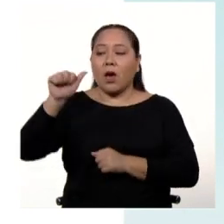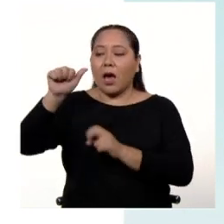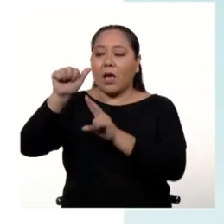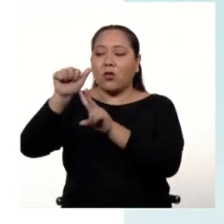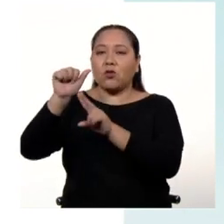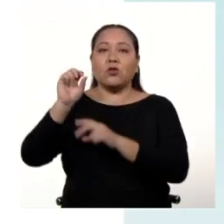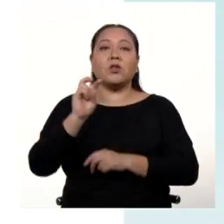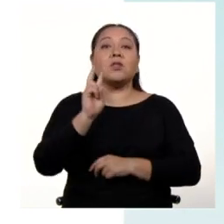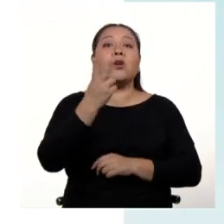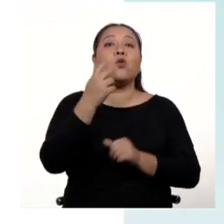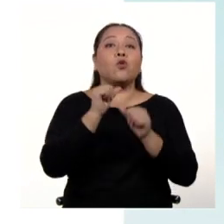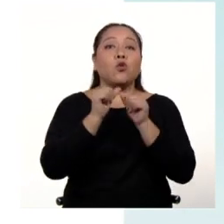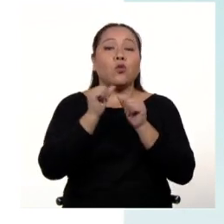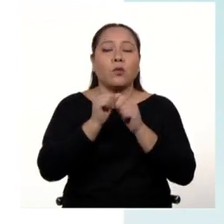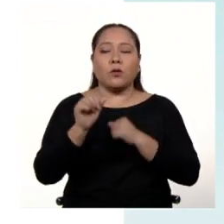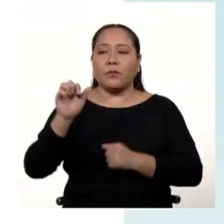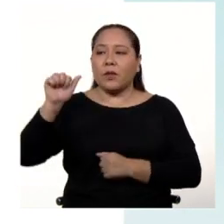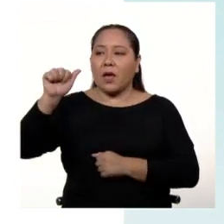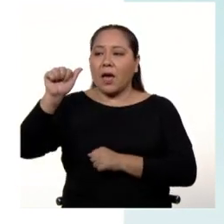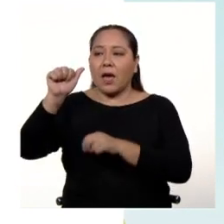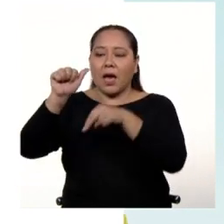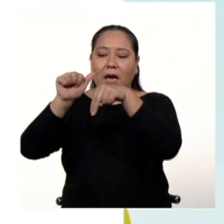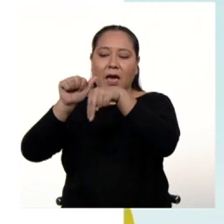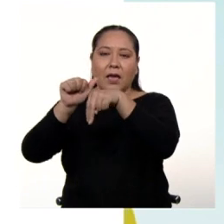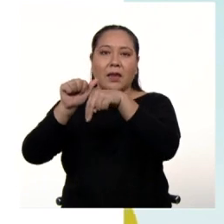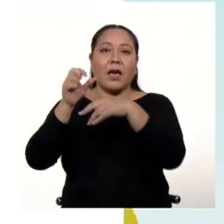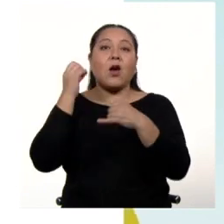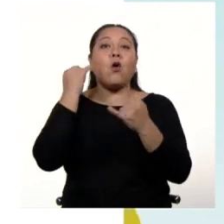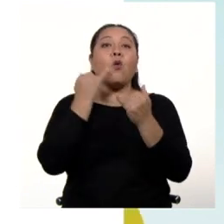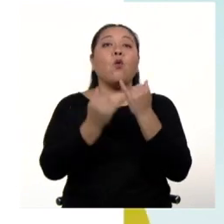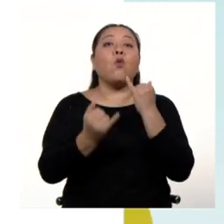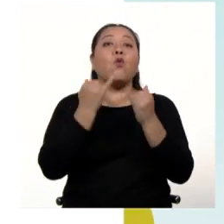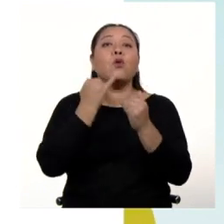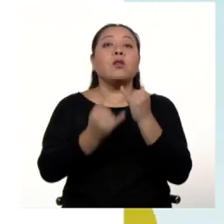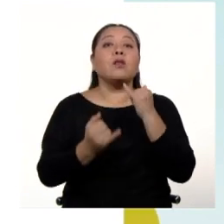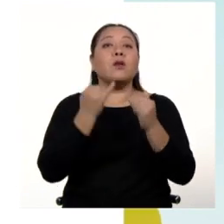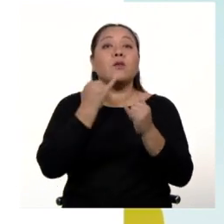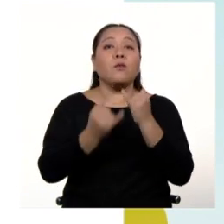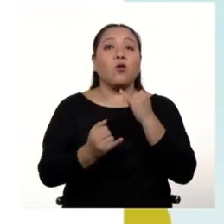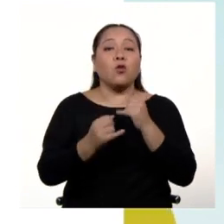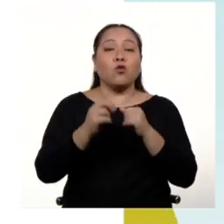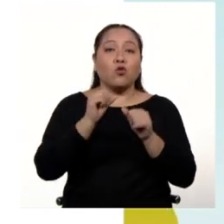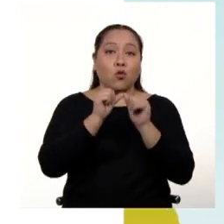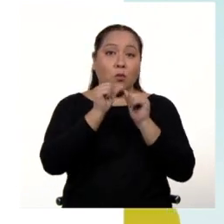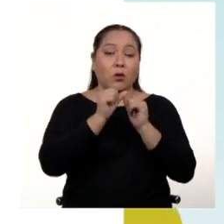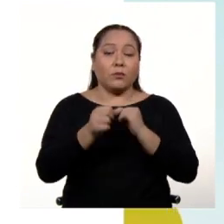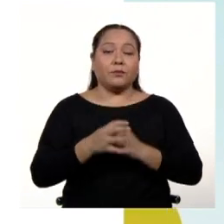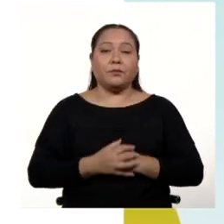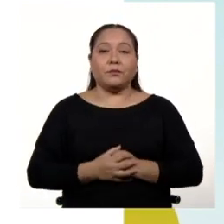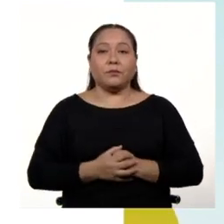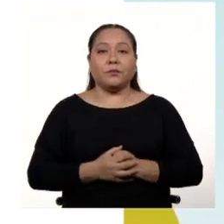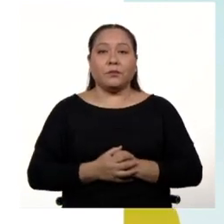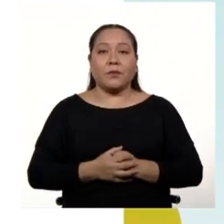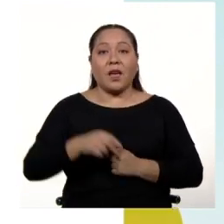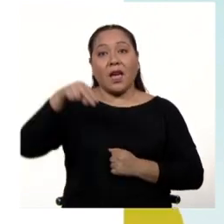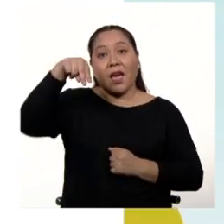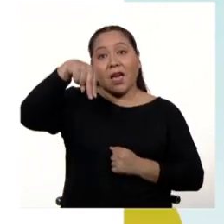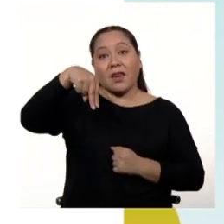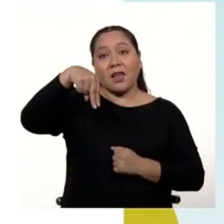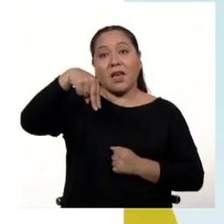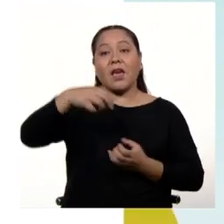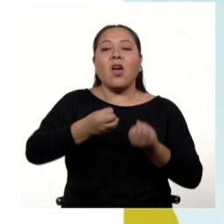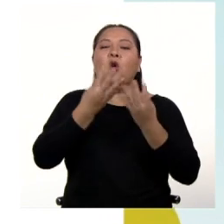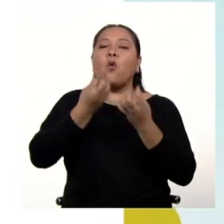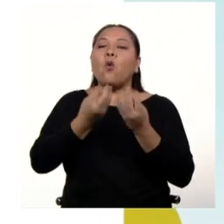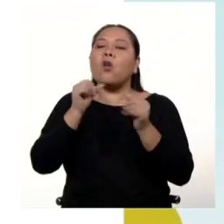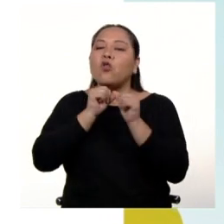el segundo término, A sub n es el término enésimo o último término, y n es el número